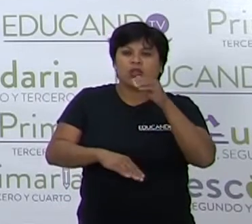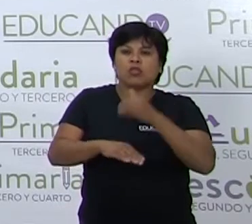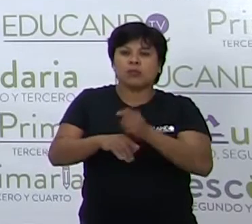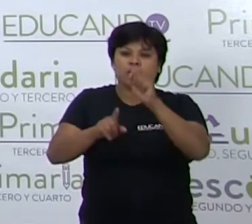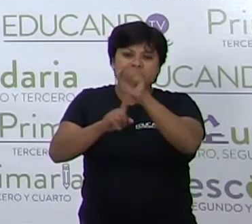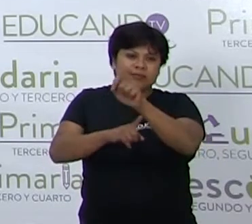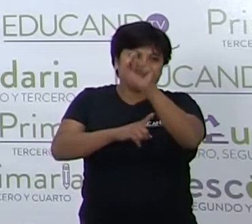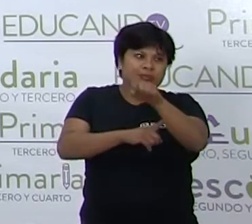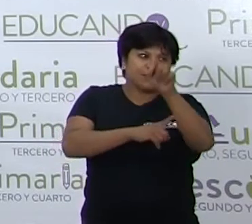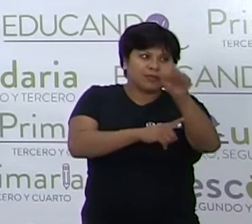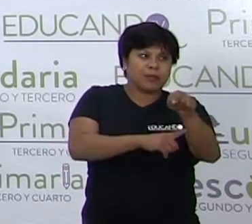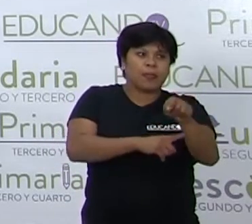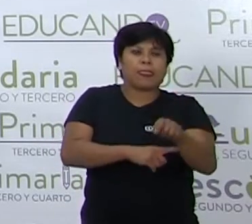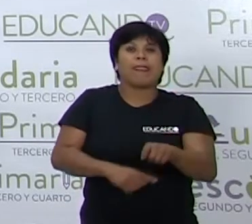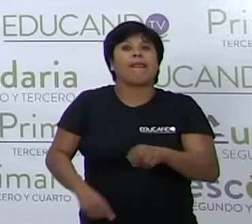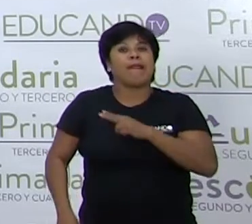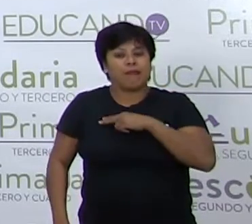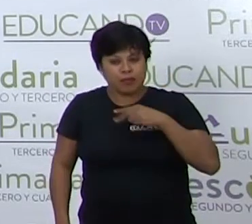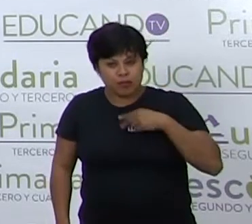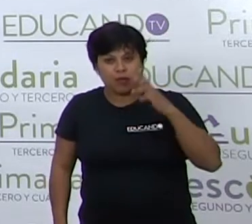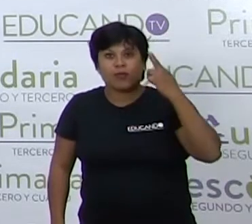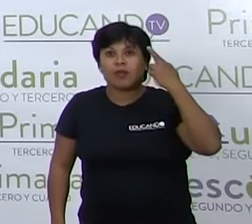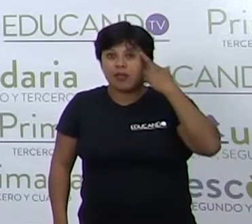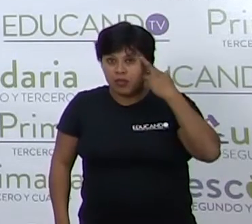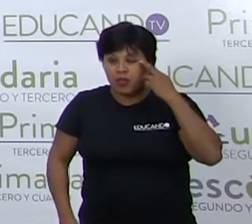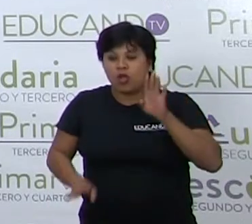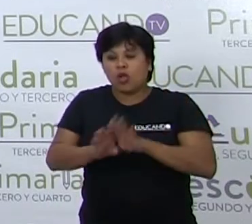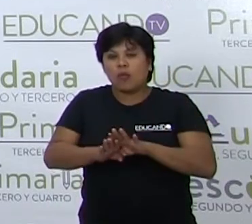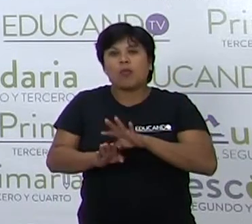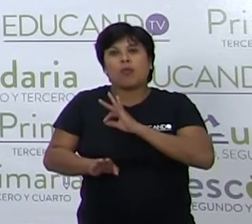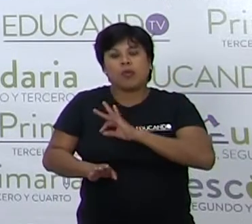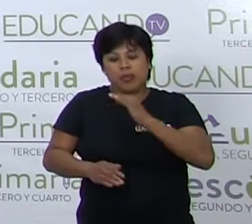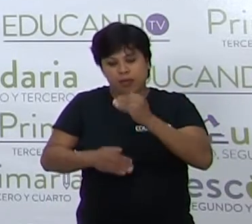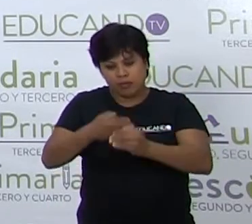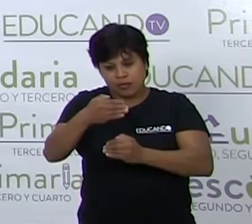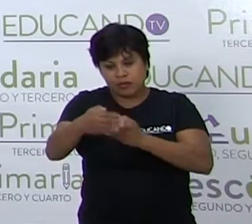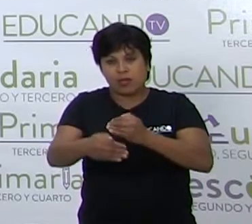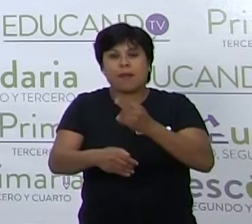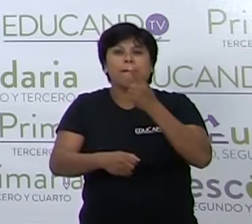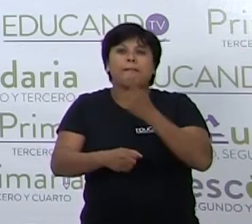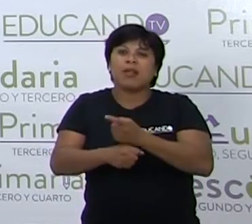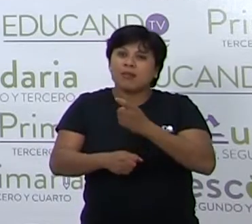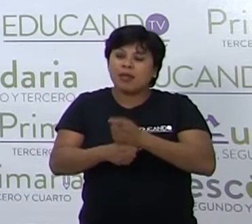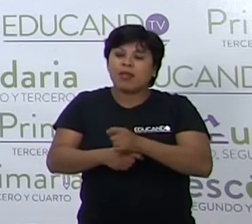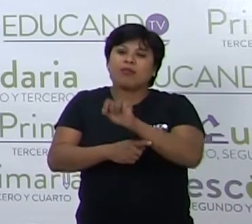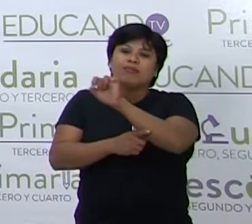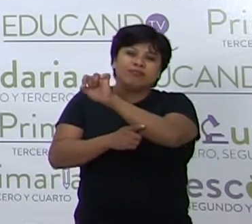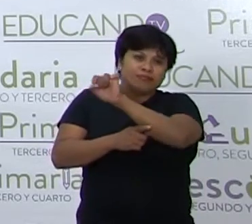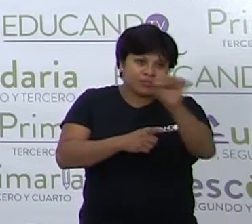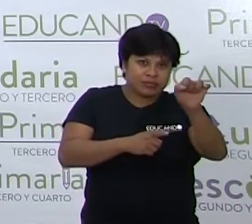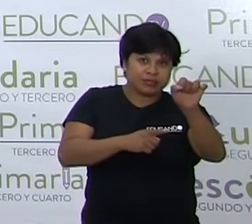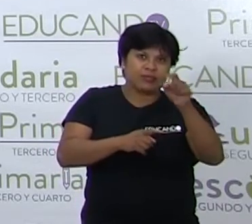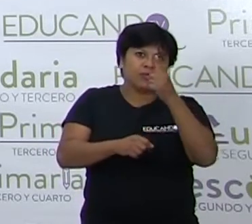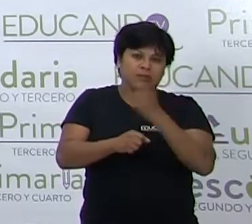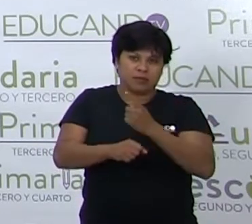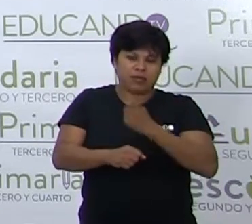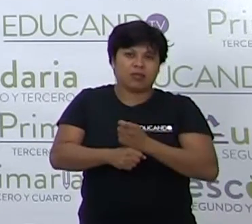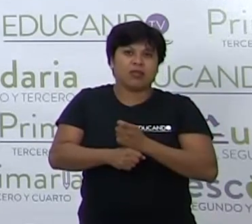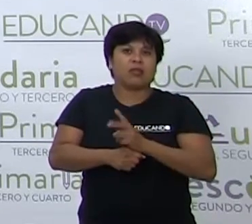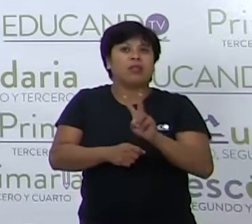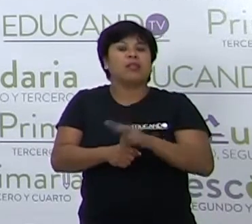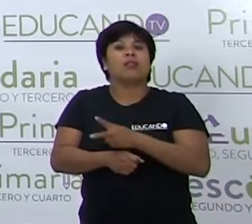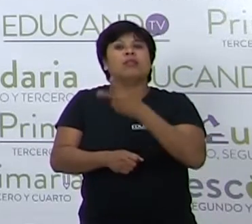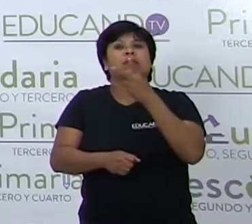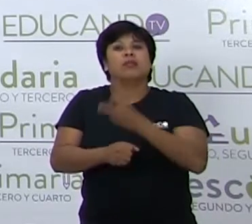recta numérica. Vayamos recordando el procedimiento. Primeramente trazo mi recta, ¿verdad?